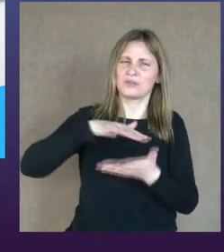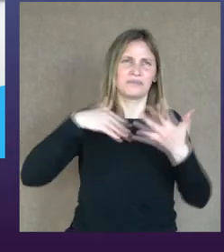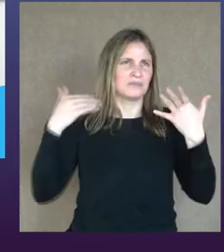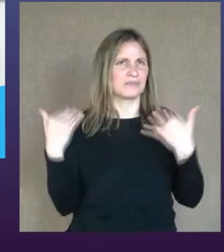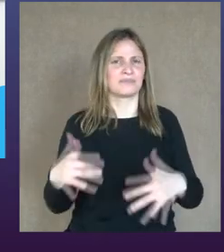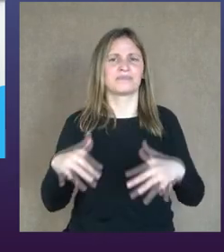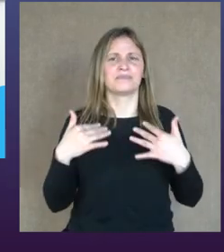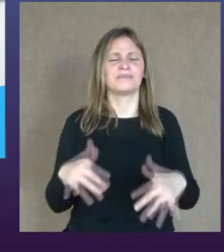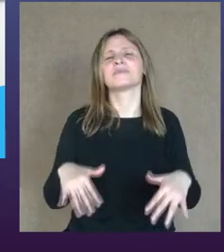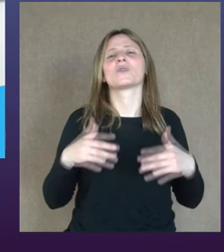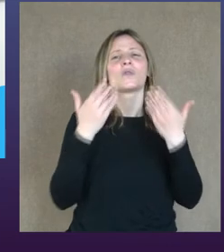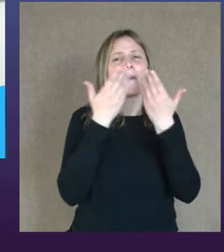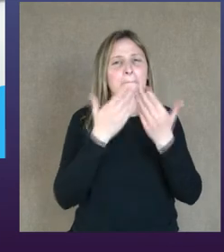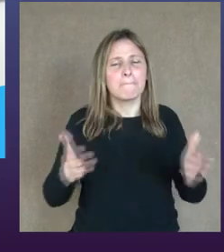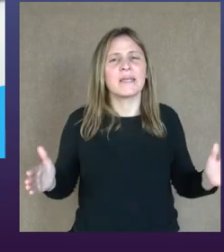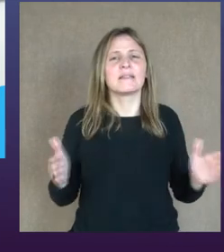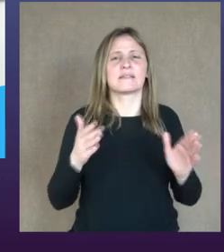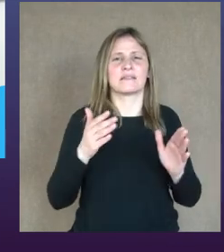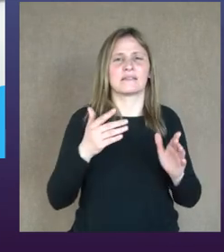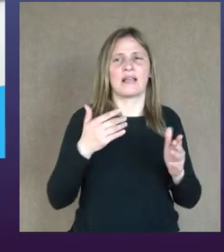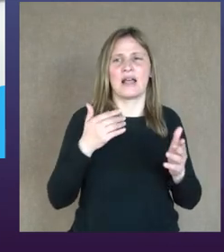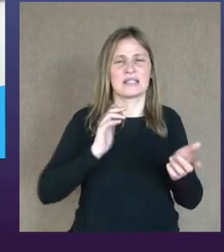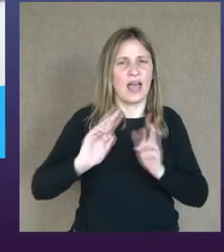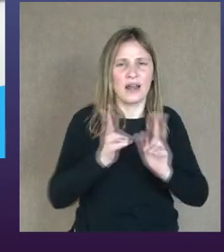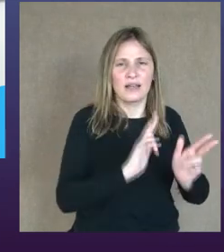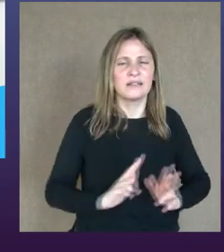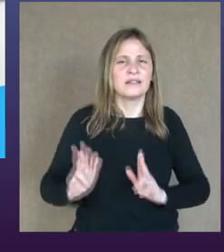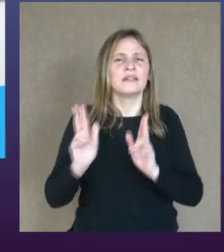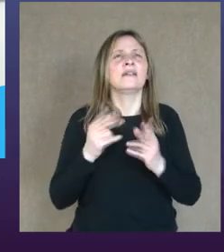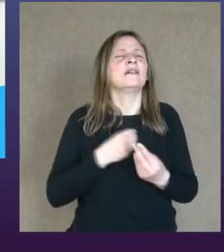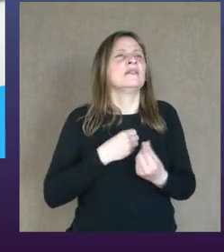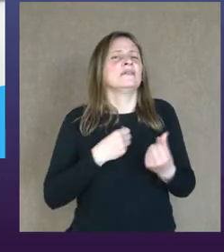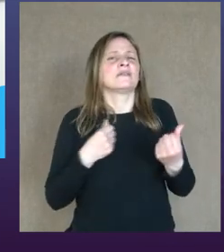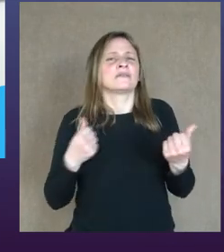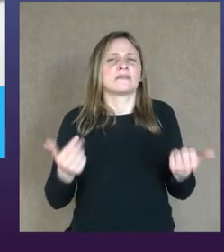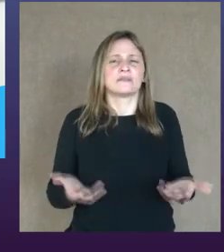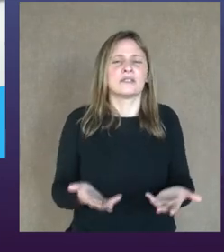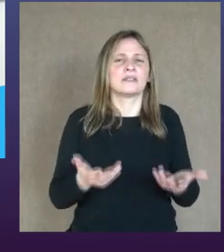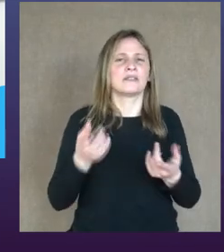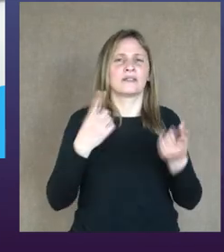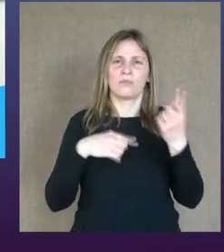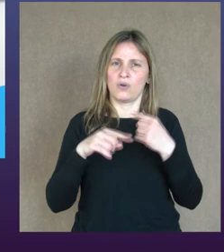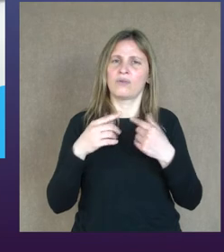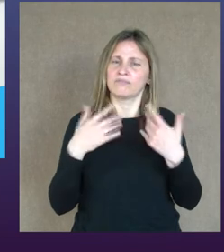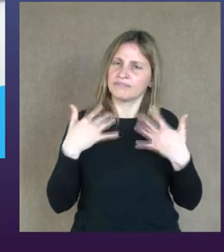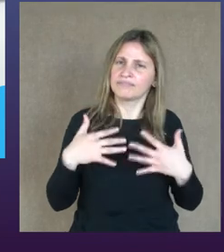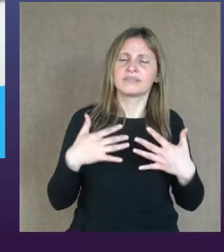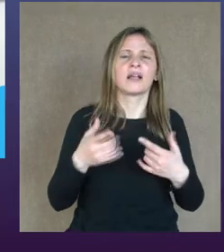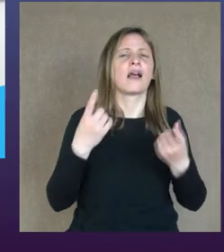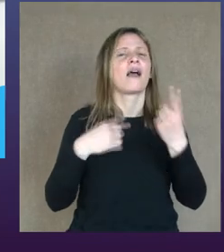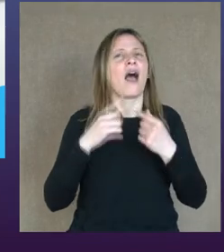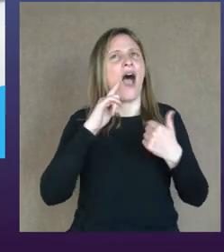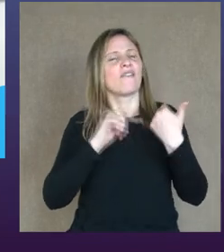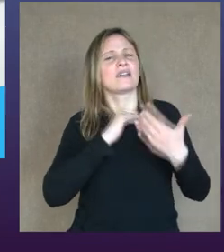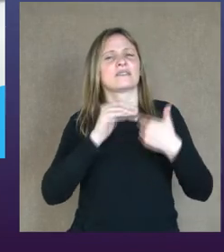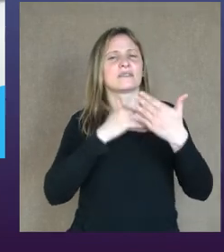Cuando partimos con estas primeras charlas, uno tenía la sensación de necesitar mucho, y en la medida en que fuimos